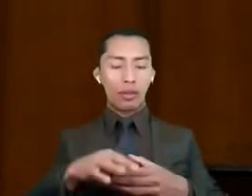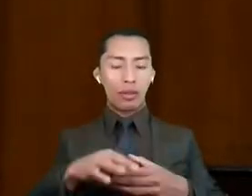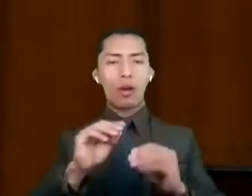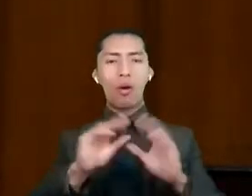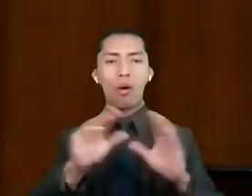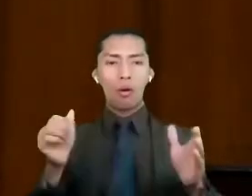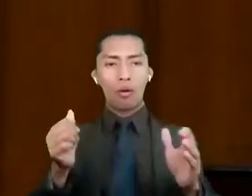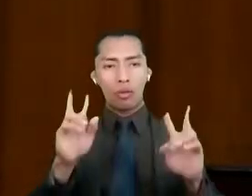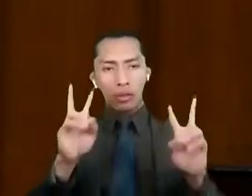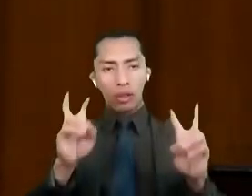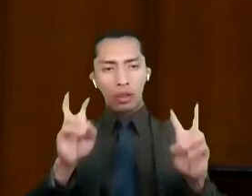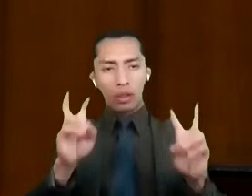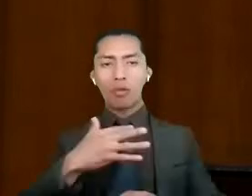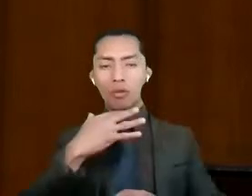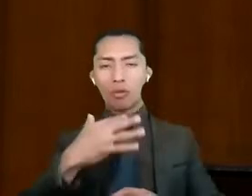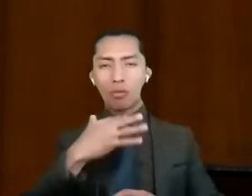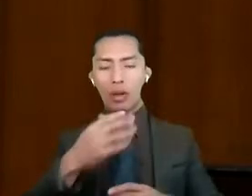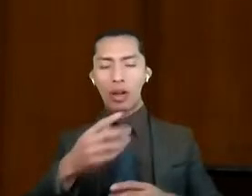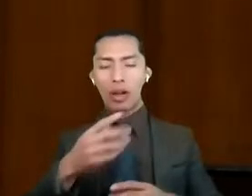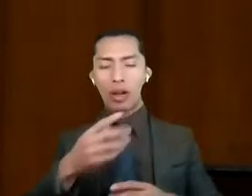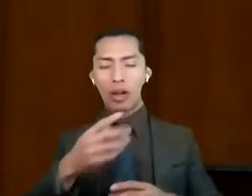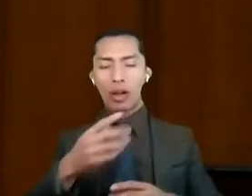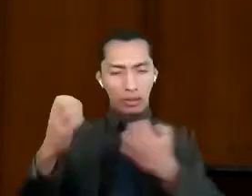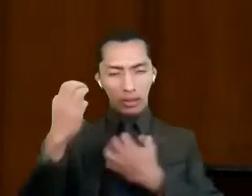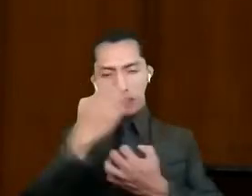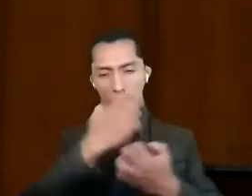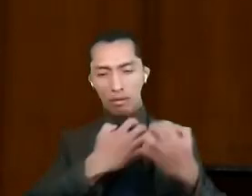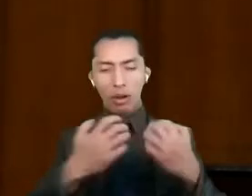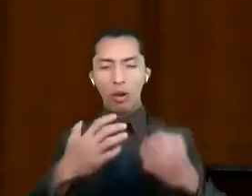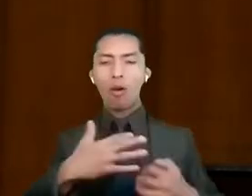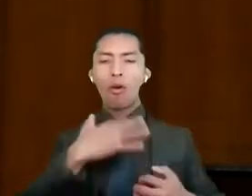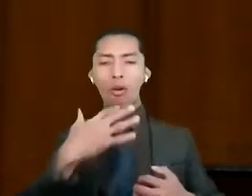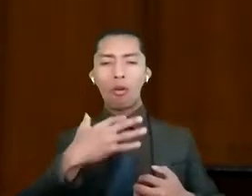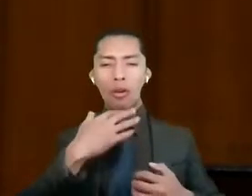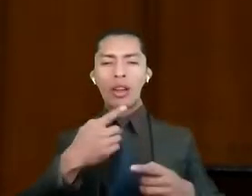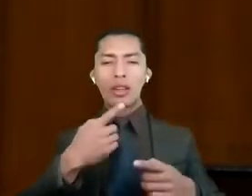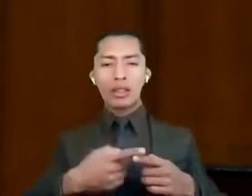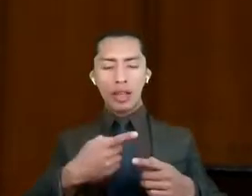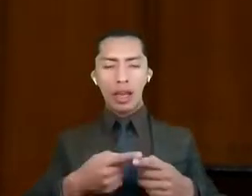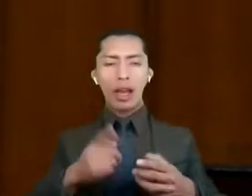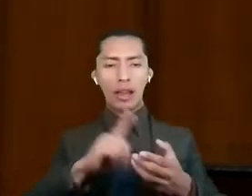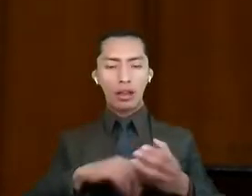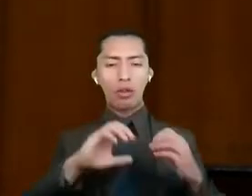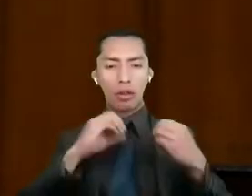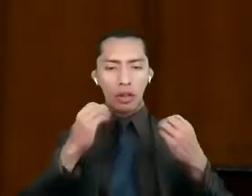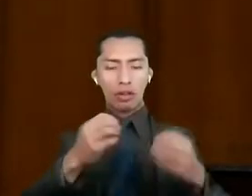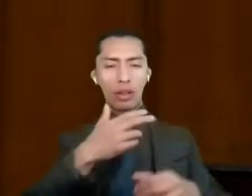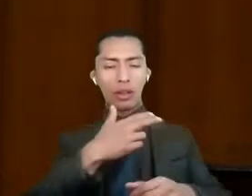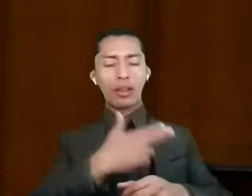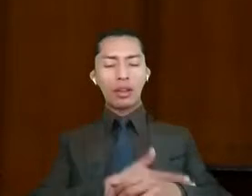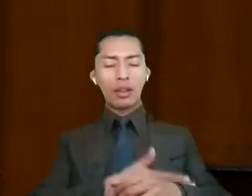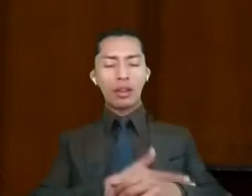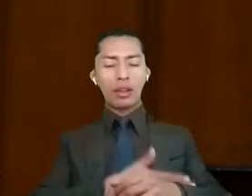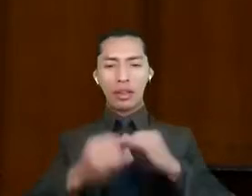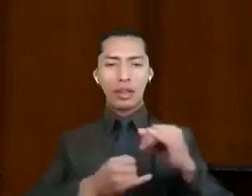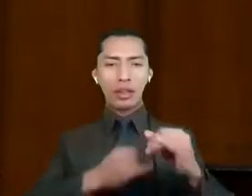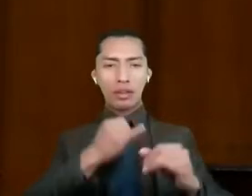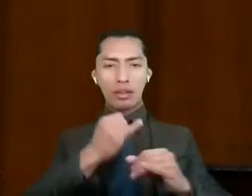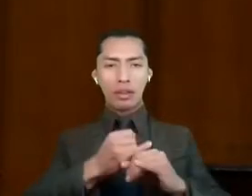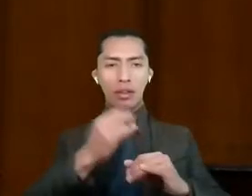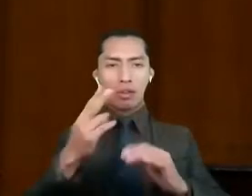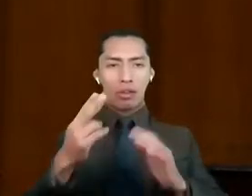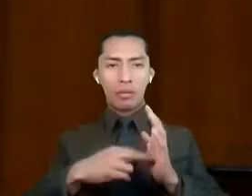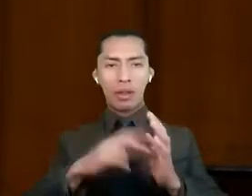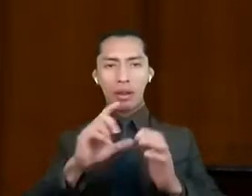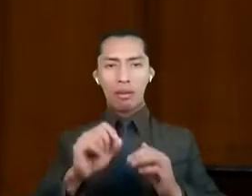corrupción, de acuerdo al índice de percepción de corrupción que elabora la Organización de Transparencia Internacional en su edición 2021, el